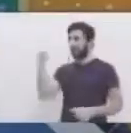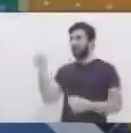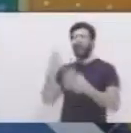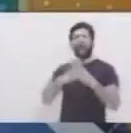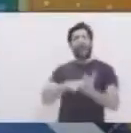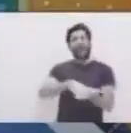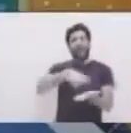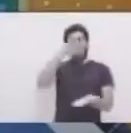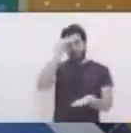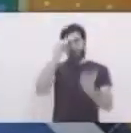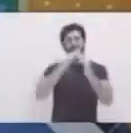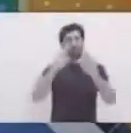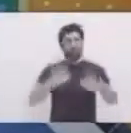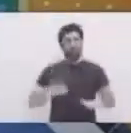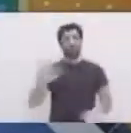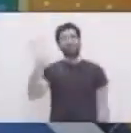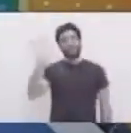Casa.